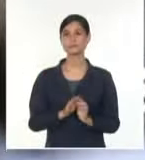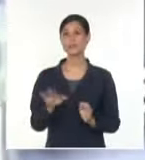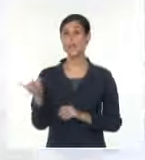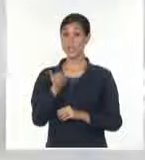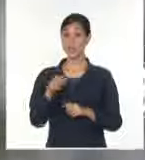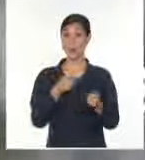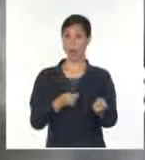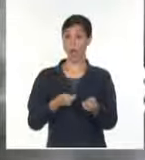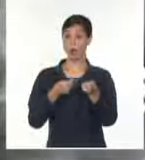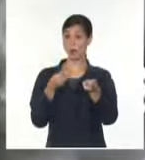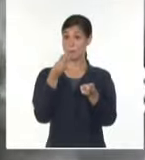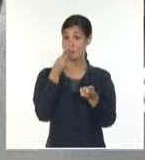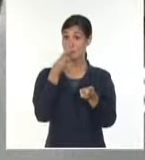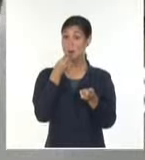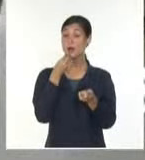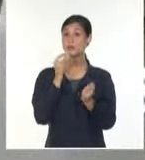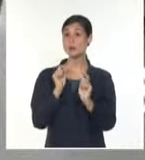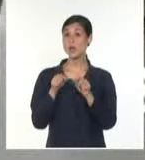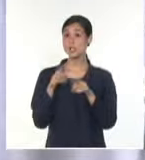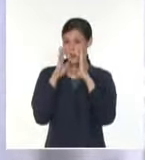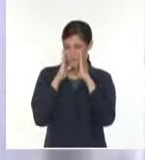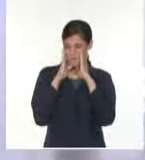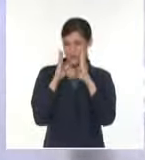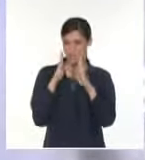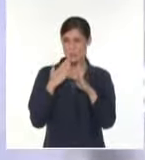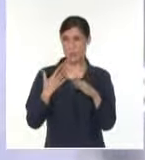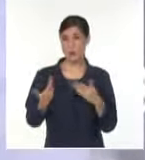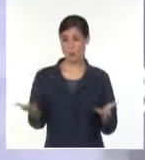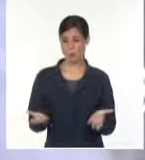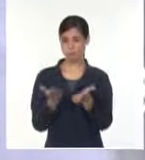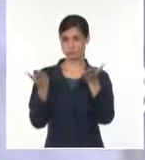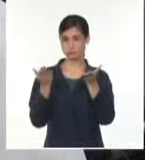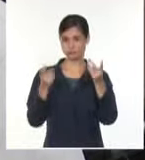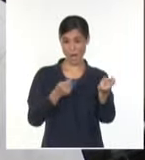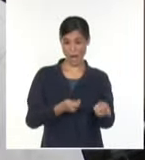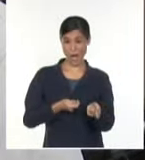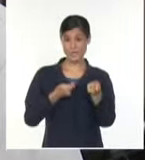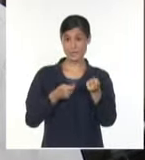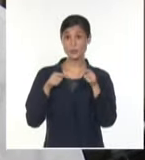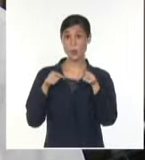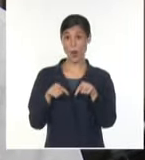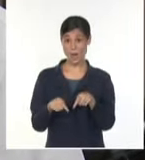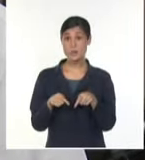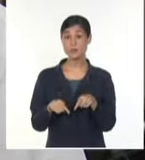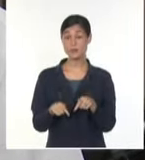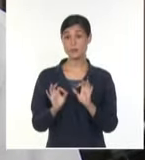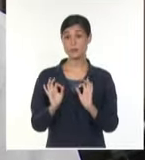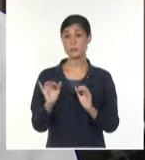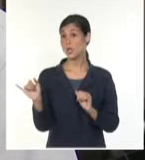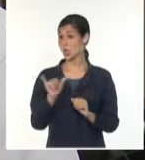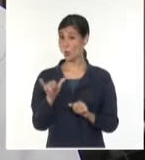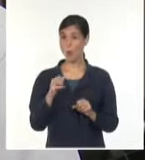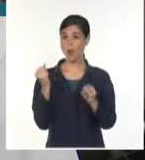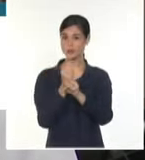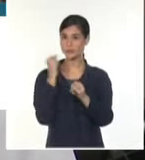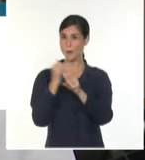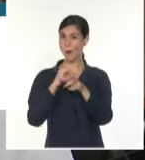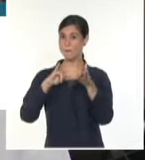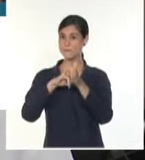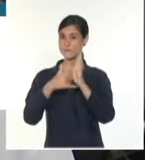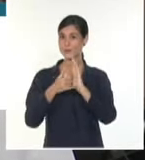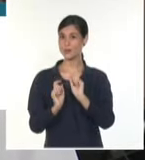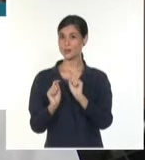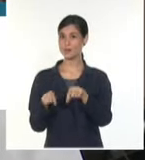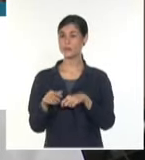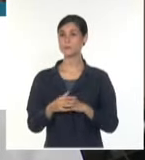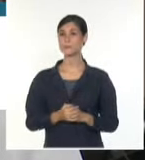hoy enfocan su mirada en impulsar la producción agrícola. Estamos introduciendo los resultados de la